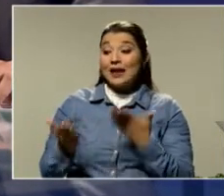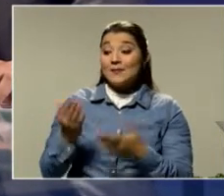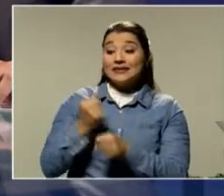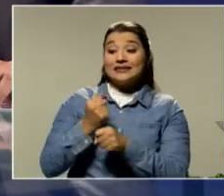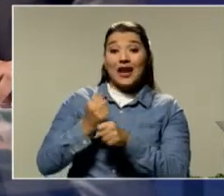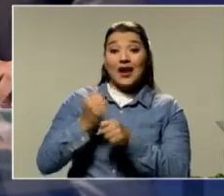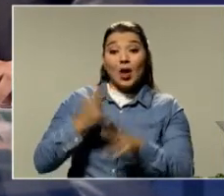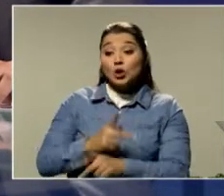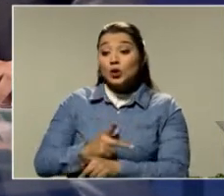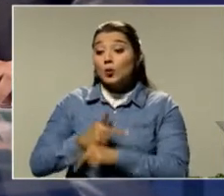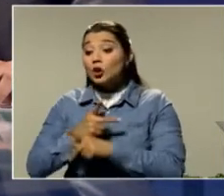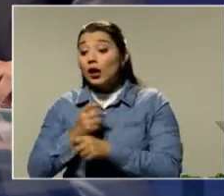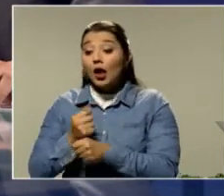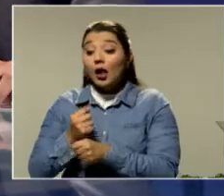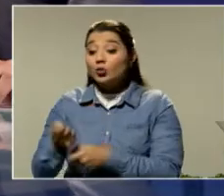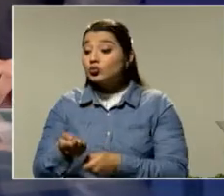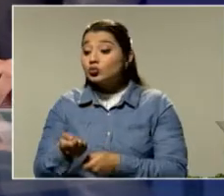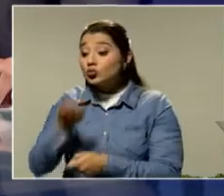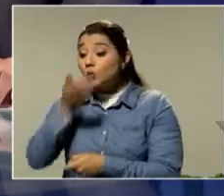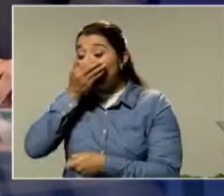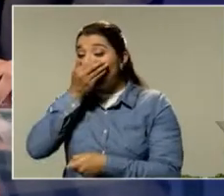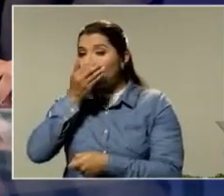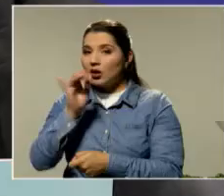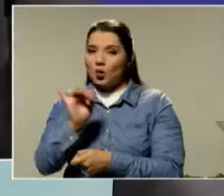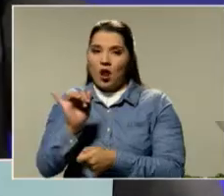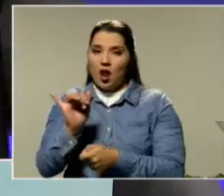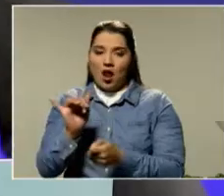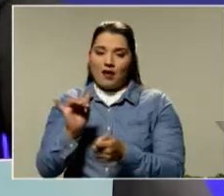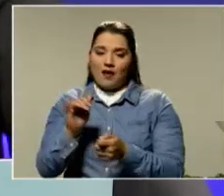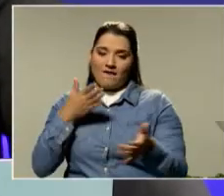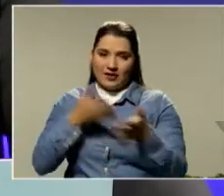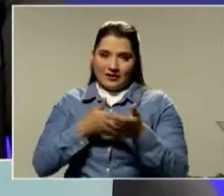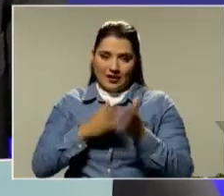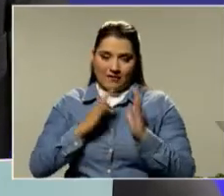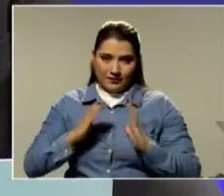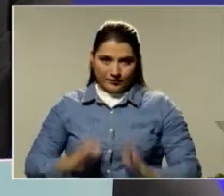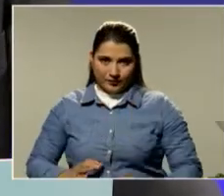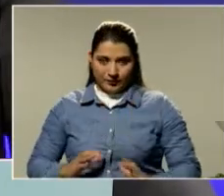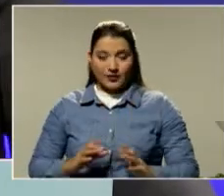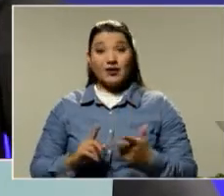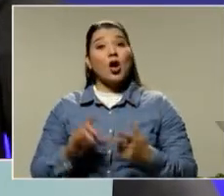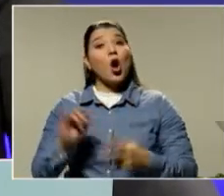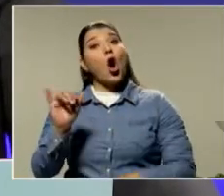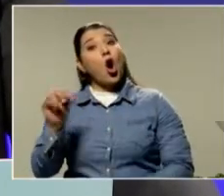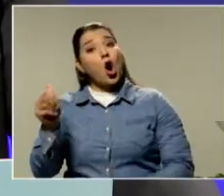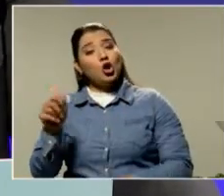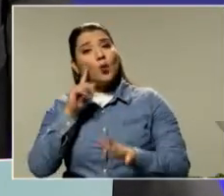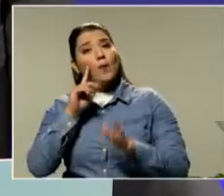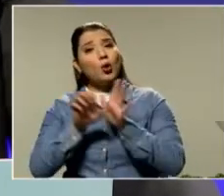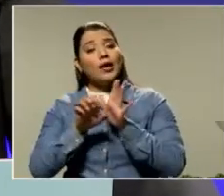llegara. ¿Verdad? Que no se contaminaran. Correcto. Igual, prohibimos el Bromacil en la administración que estábamos.